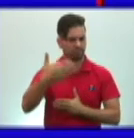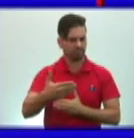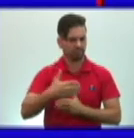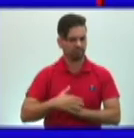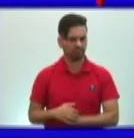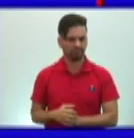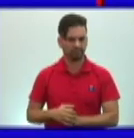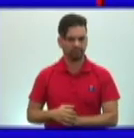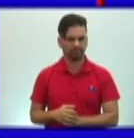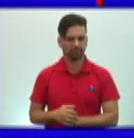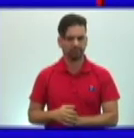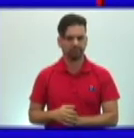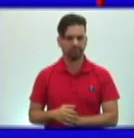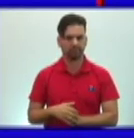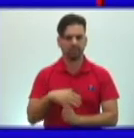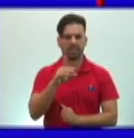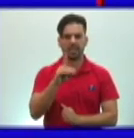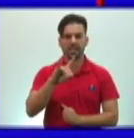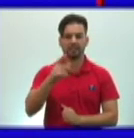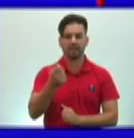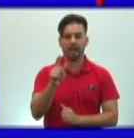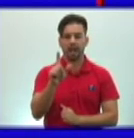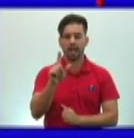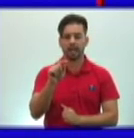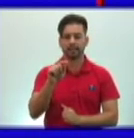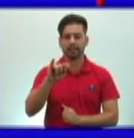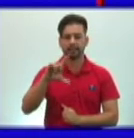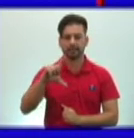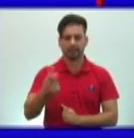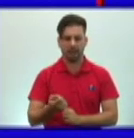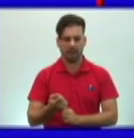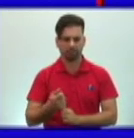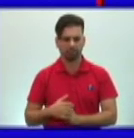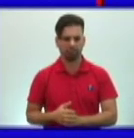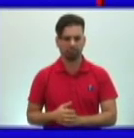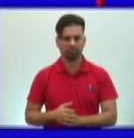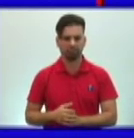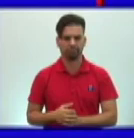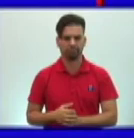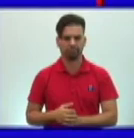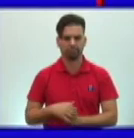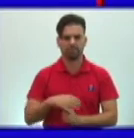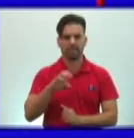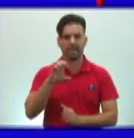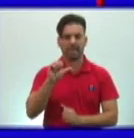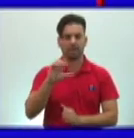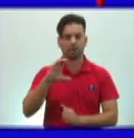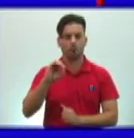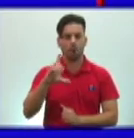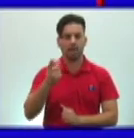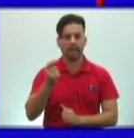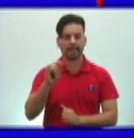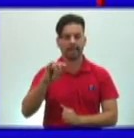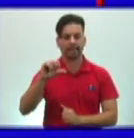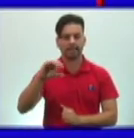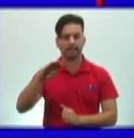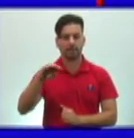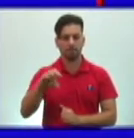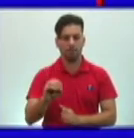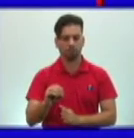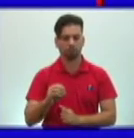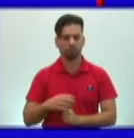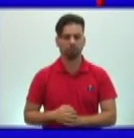abordar la dialéctica, el escolasticismo y el mecanicismo. Es decir, son tres posiciones que